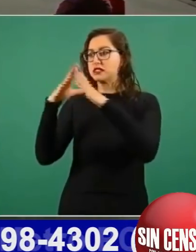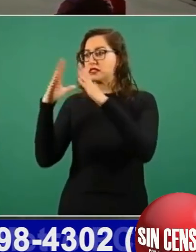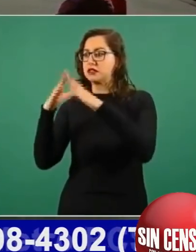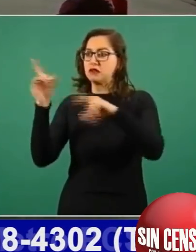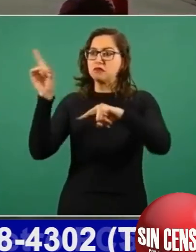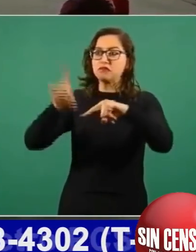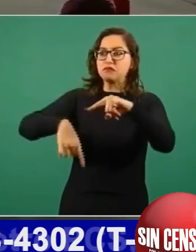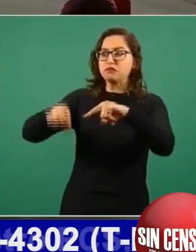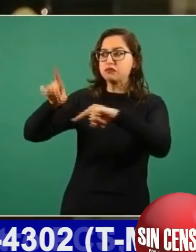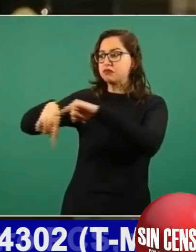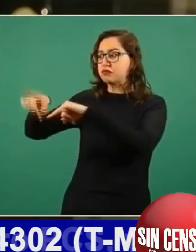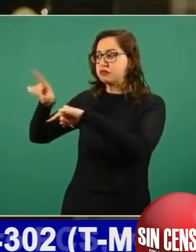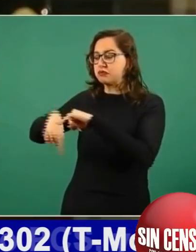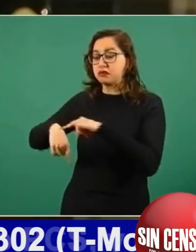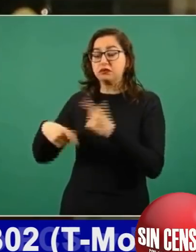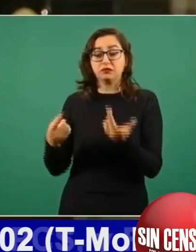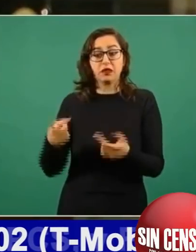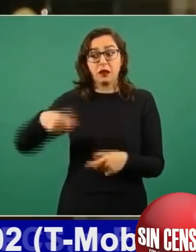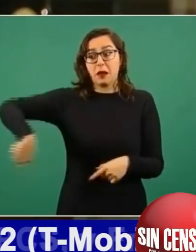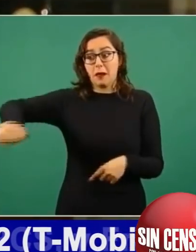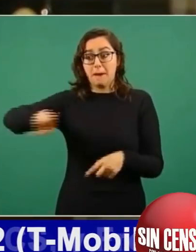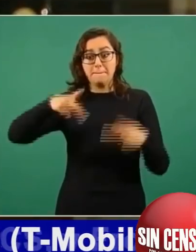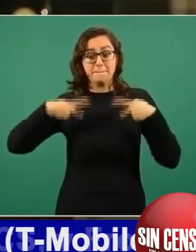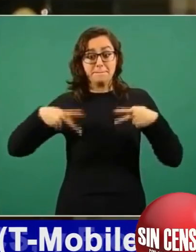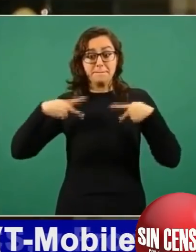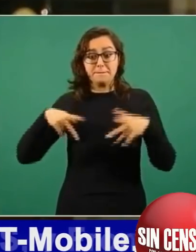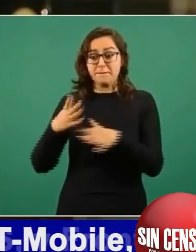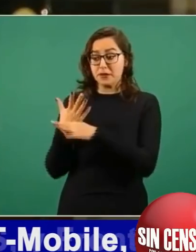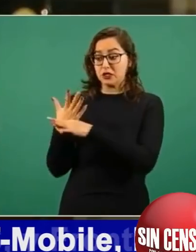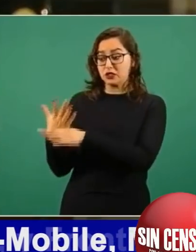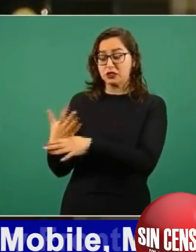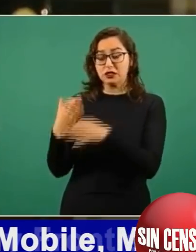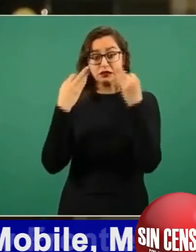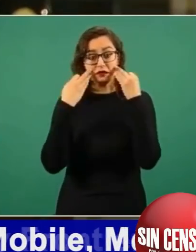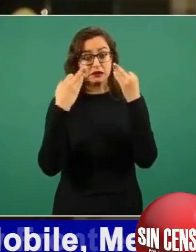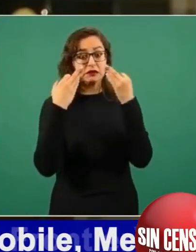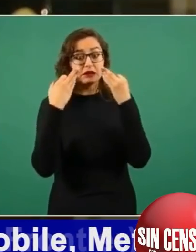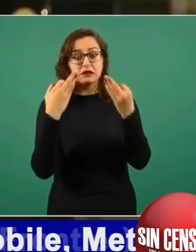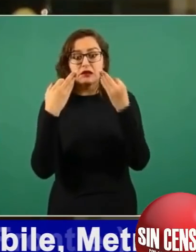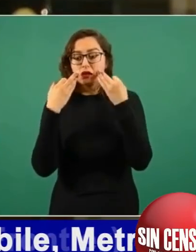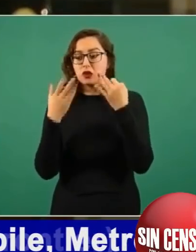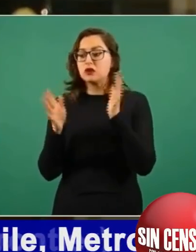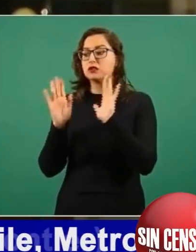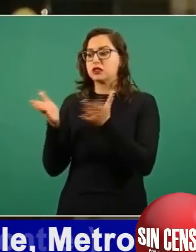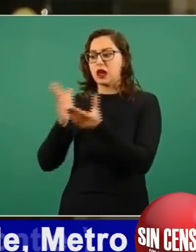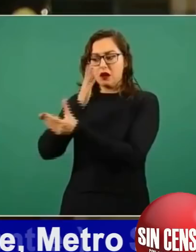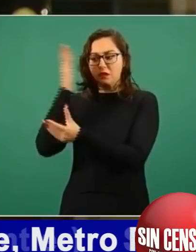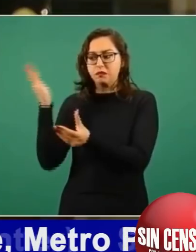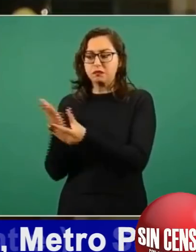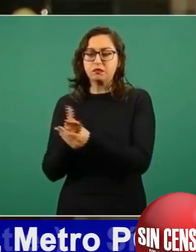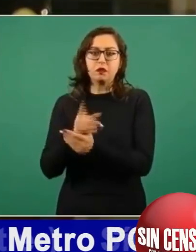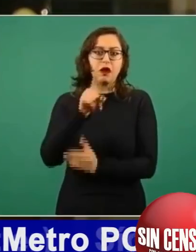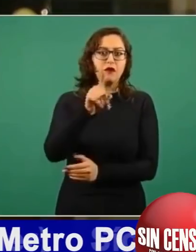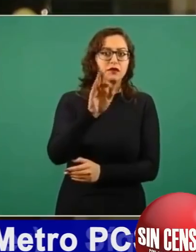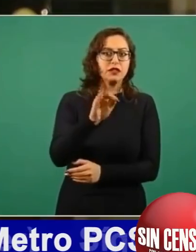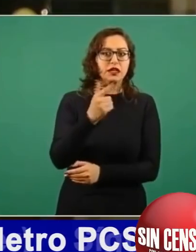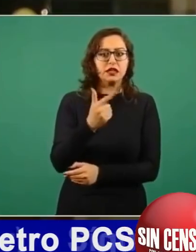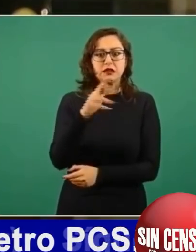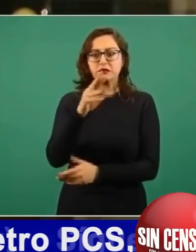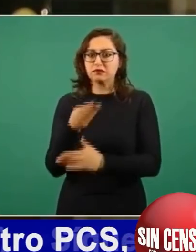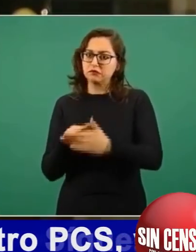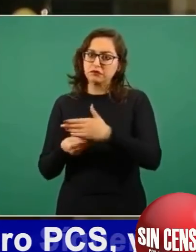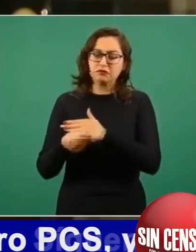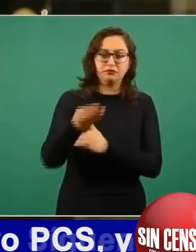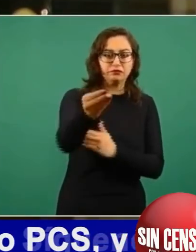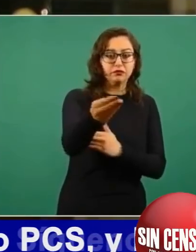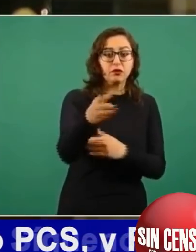Estos testimonios, de hecho, ya se los llevaron a la Fiscalía General de la República, porque la Fiscalía de